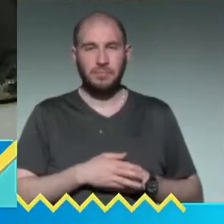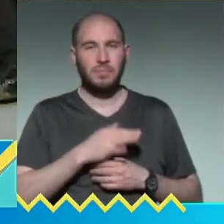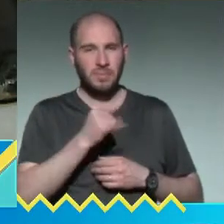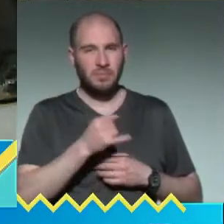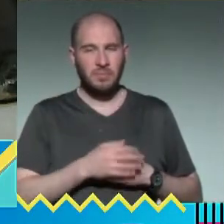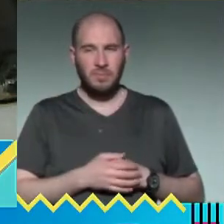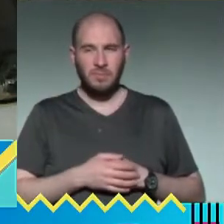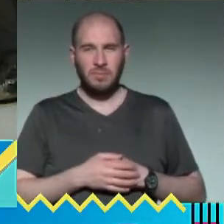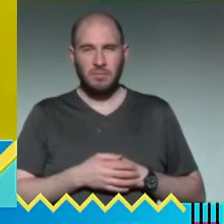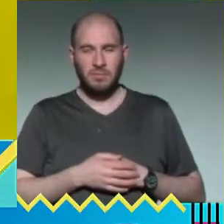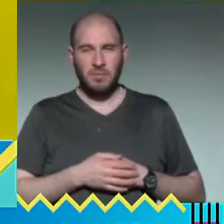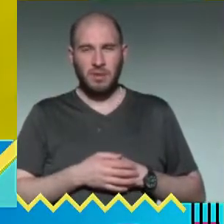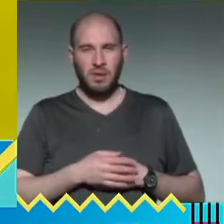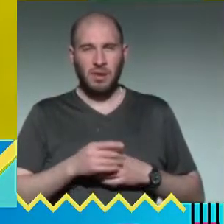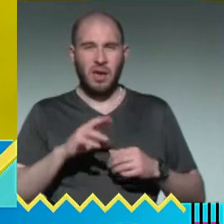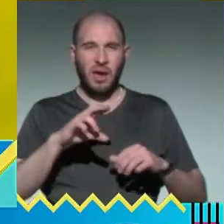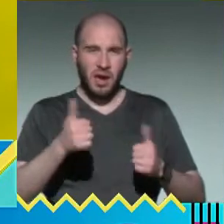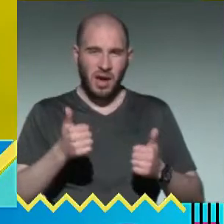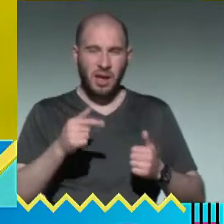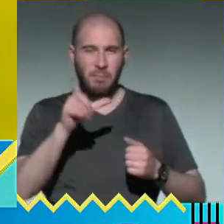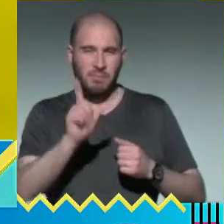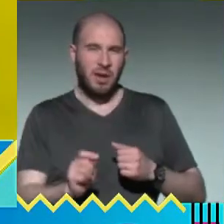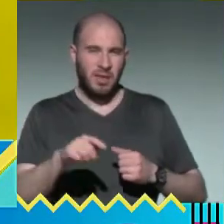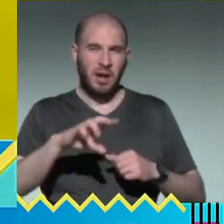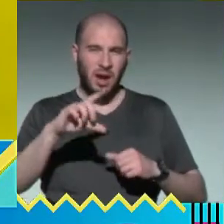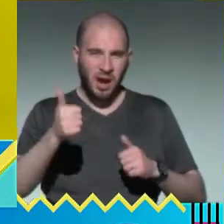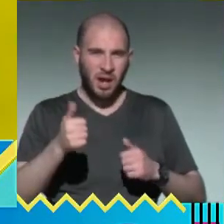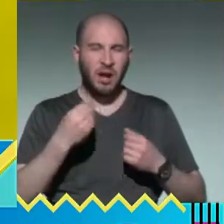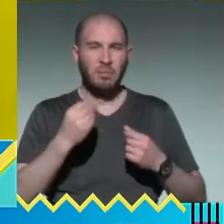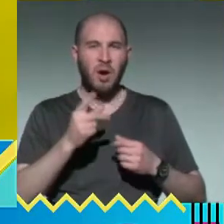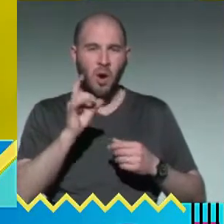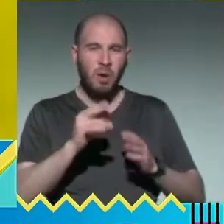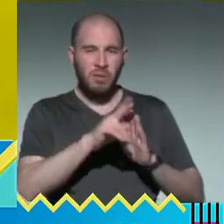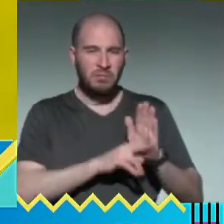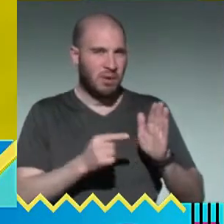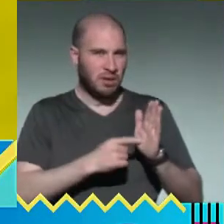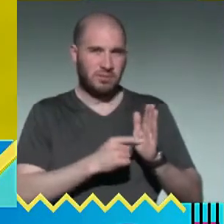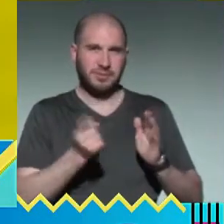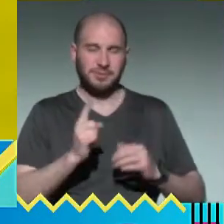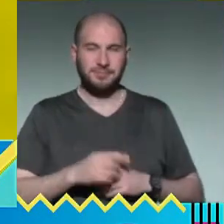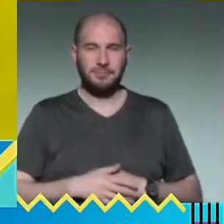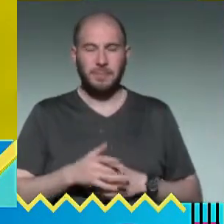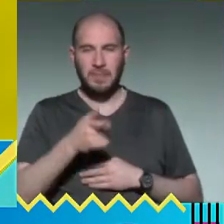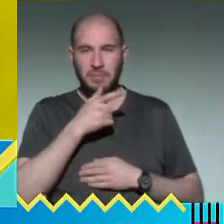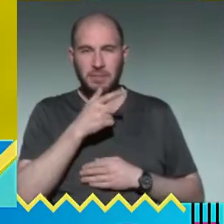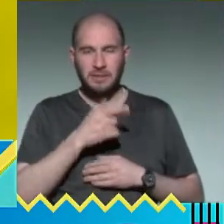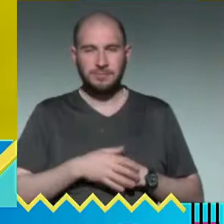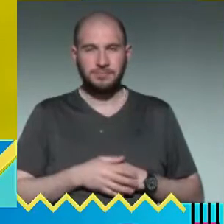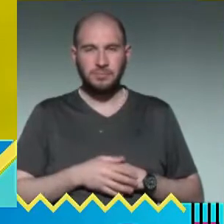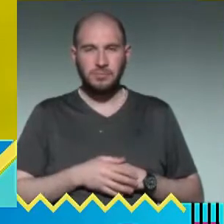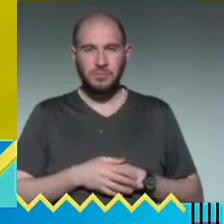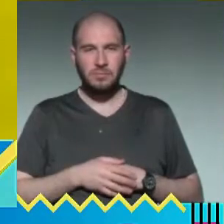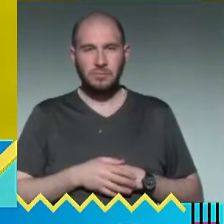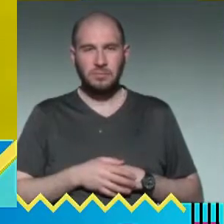Congreso. a ver, el éxito de un país no se termina en un presupuesto. Yo creo que sí, me